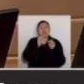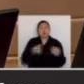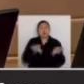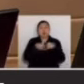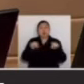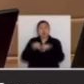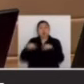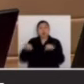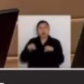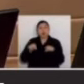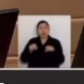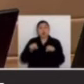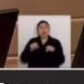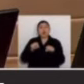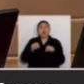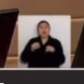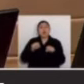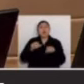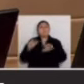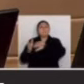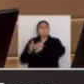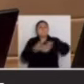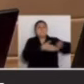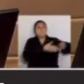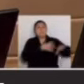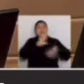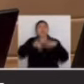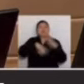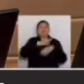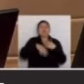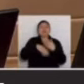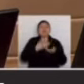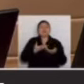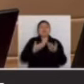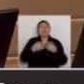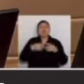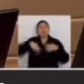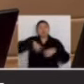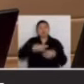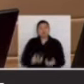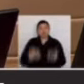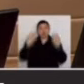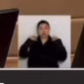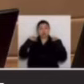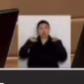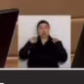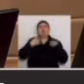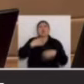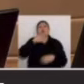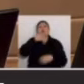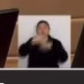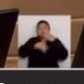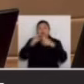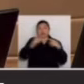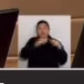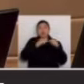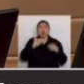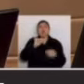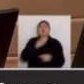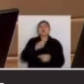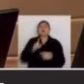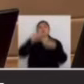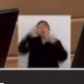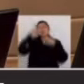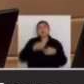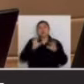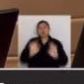tierra a los escándalos, tengamos la facultad los parlamentarios de presentar estas acusaciones para que estos temas se discutan. A ver si van a dictar esas resoluciones de normalización